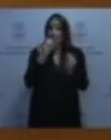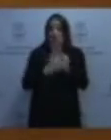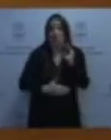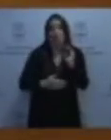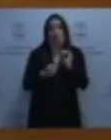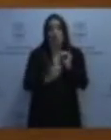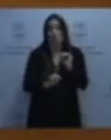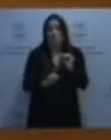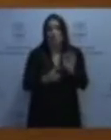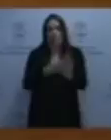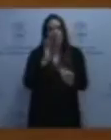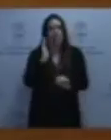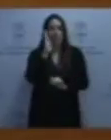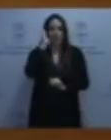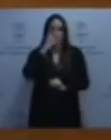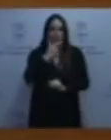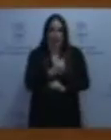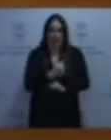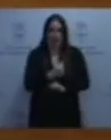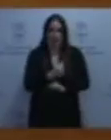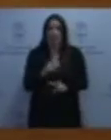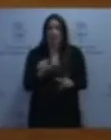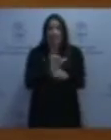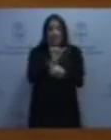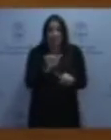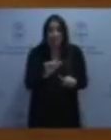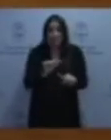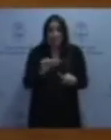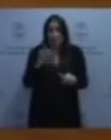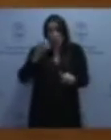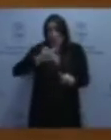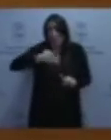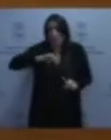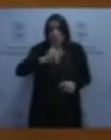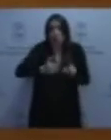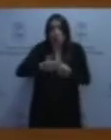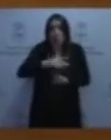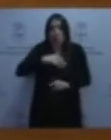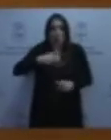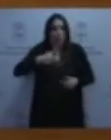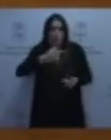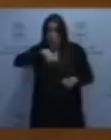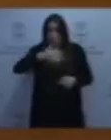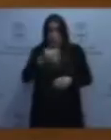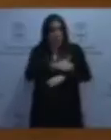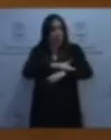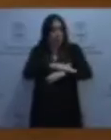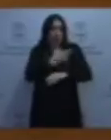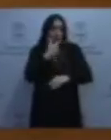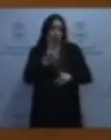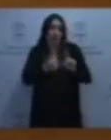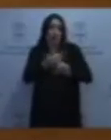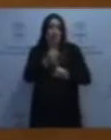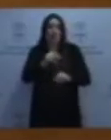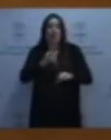es completamente nocivo. Y era la única medida al nuestro alcance, y no solo al alcance nuestro, al alcance del Gobierno también, para